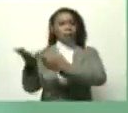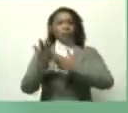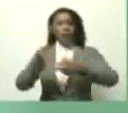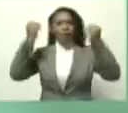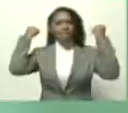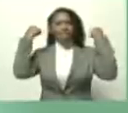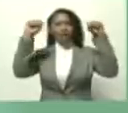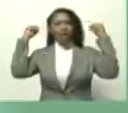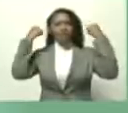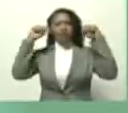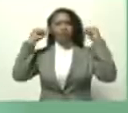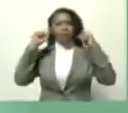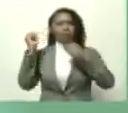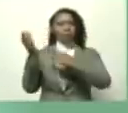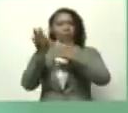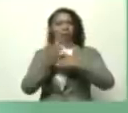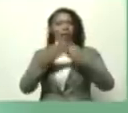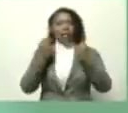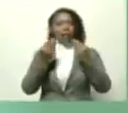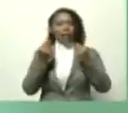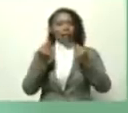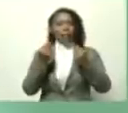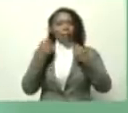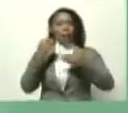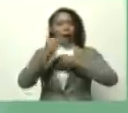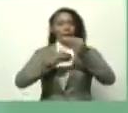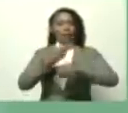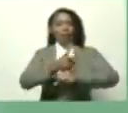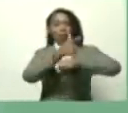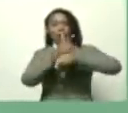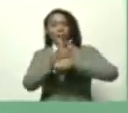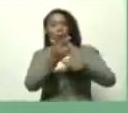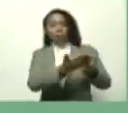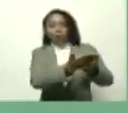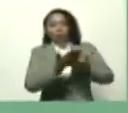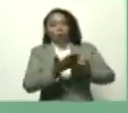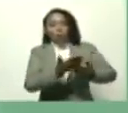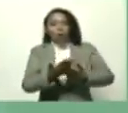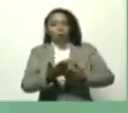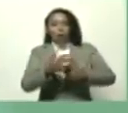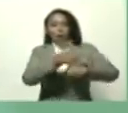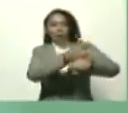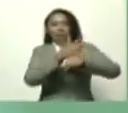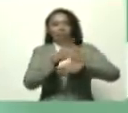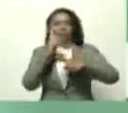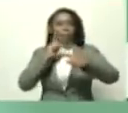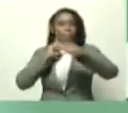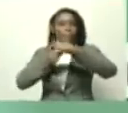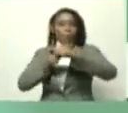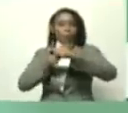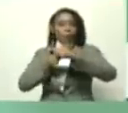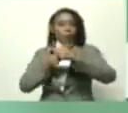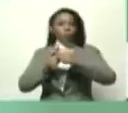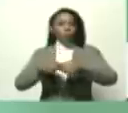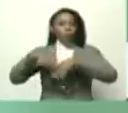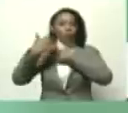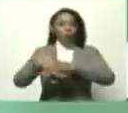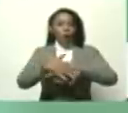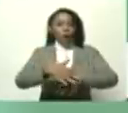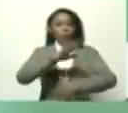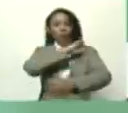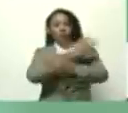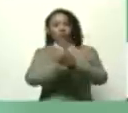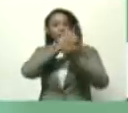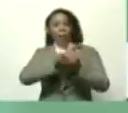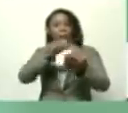entrenamiento, para recibir dinero, para recibir armas. Las armas que han sido capturadas por el Ejército, por la Fuerza Armada